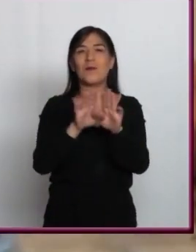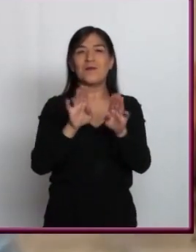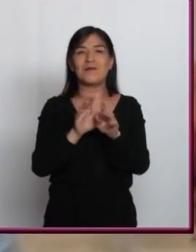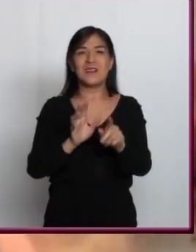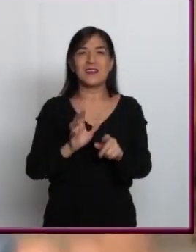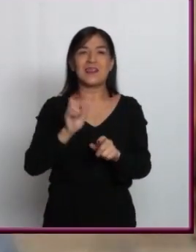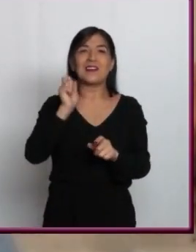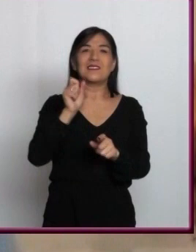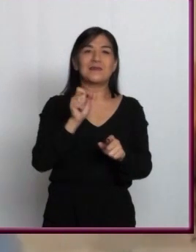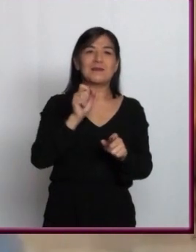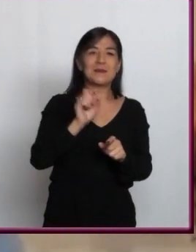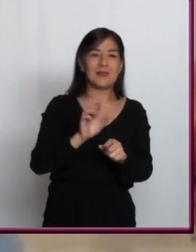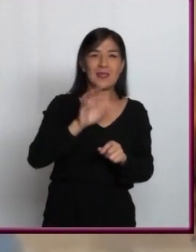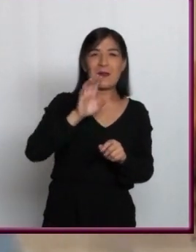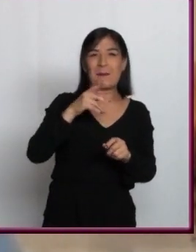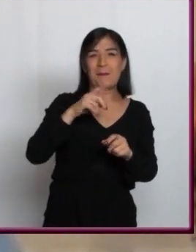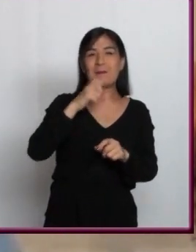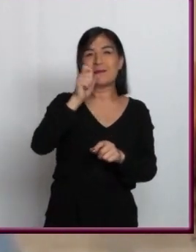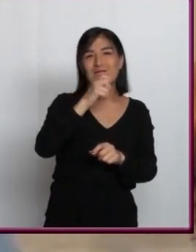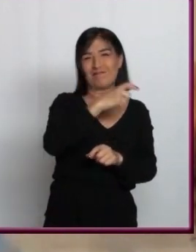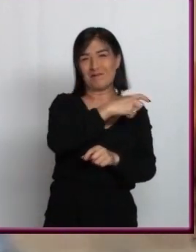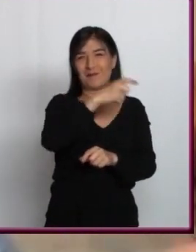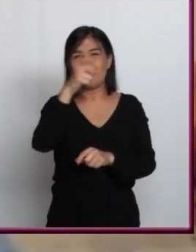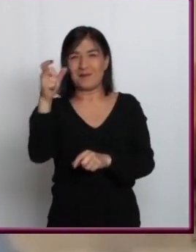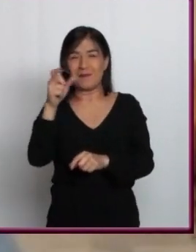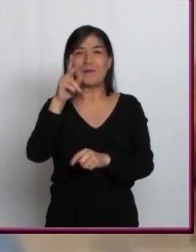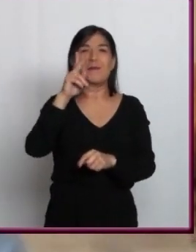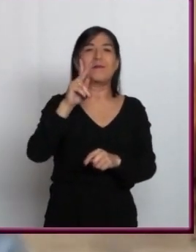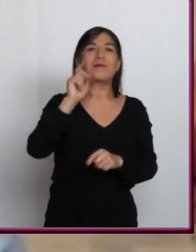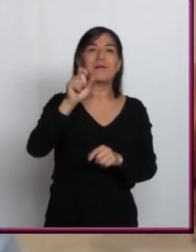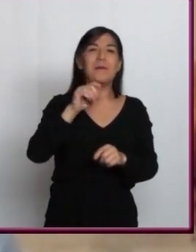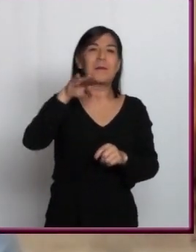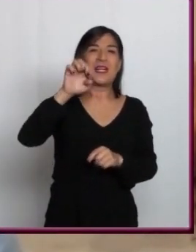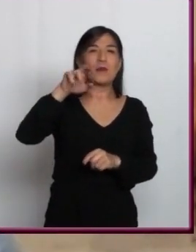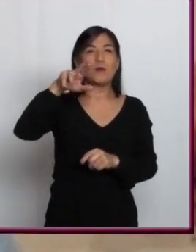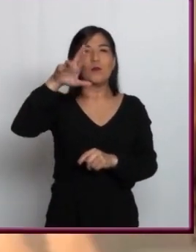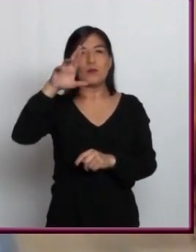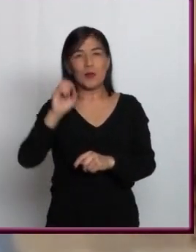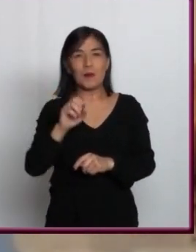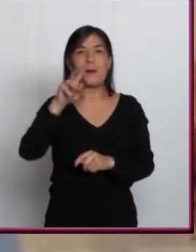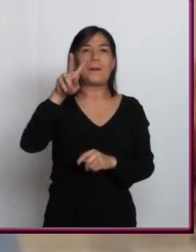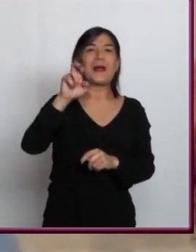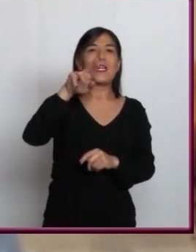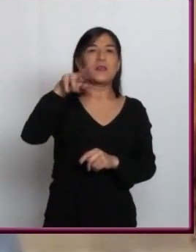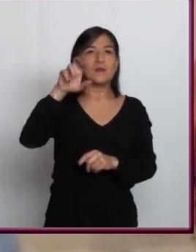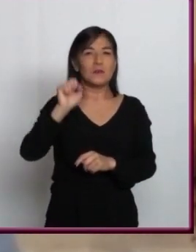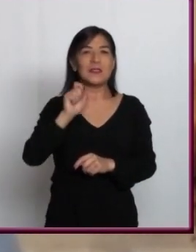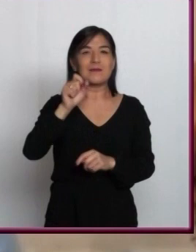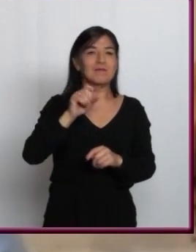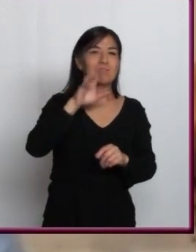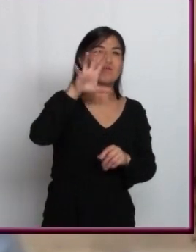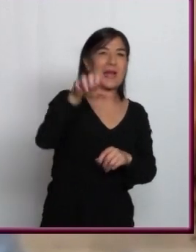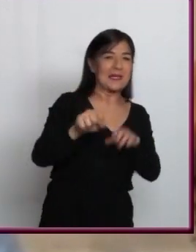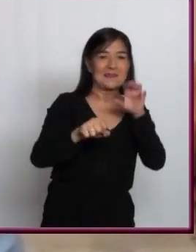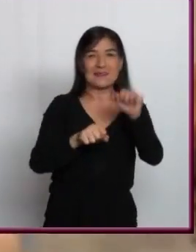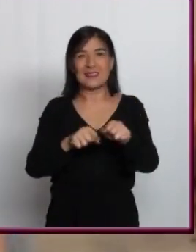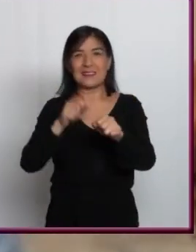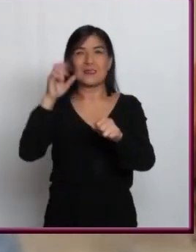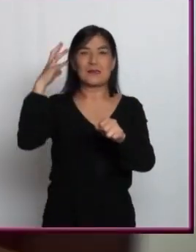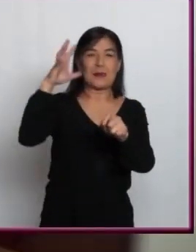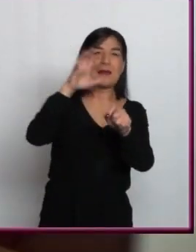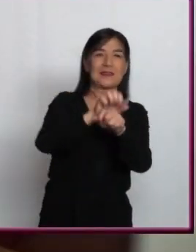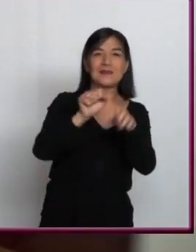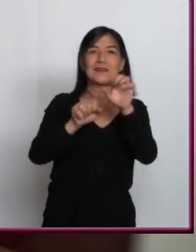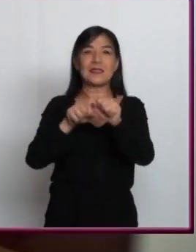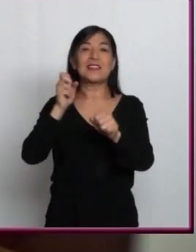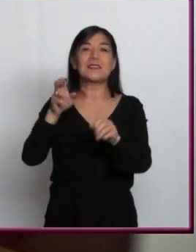a los planetas Mercurio y Venus. Pero bueno, para ese entonces el Sol ya estará en otra etapa de la vida y de su